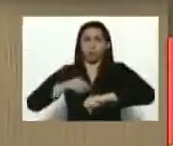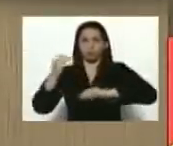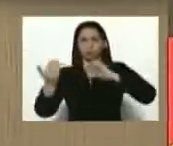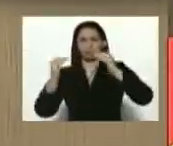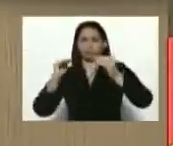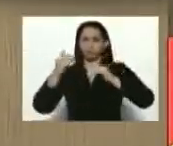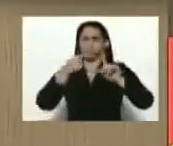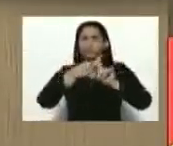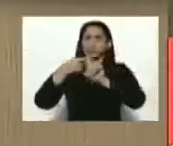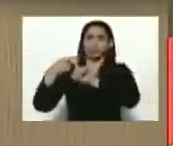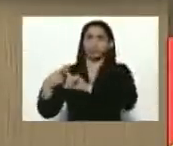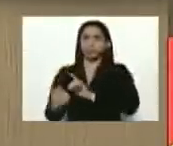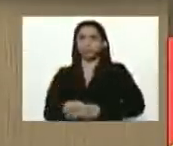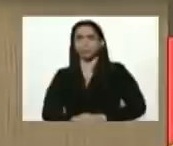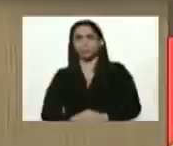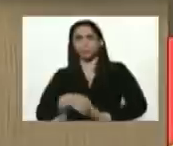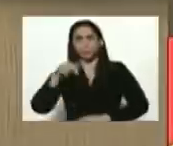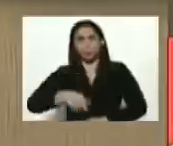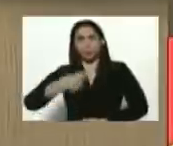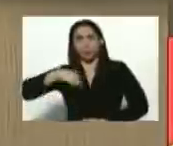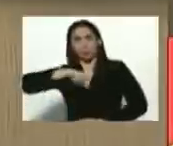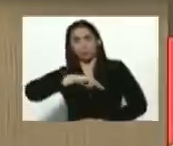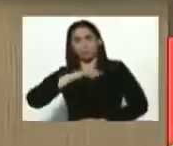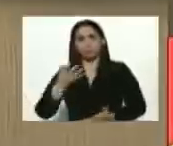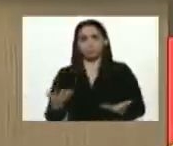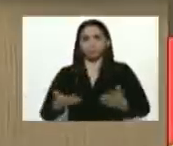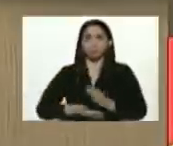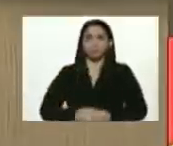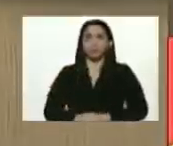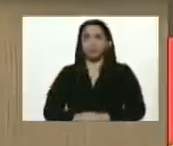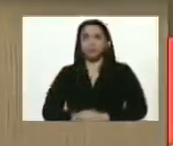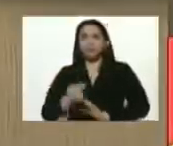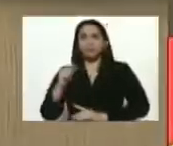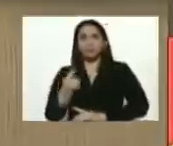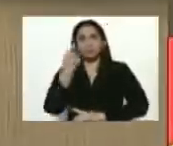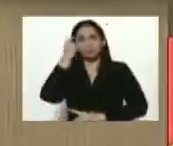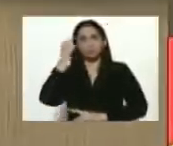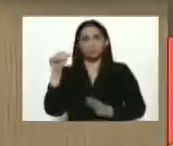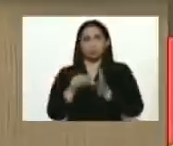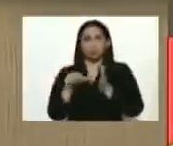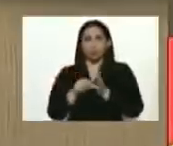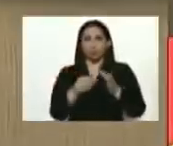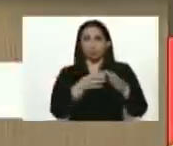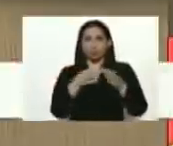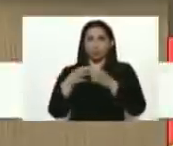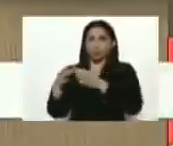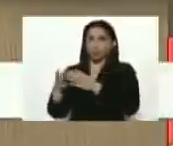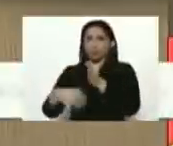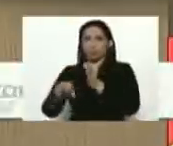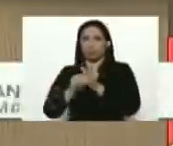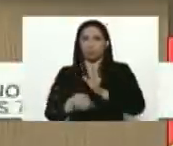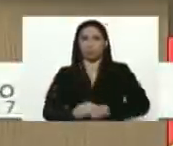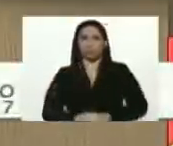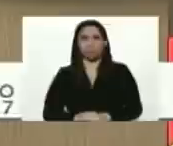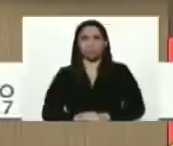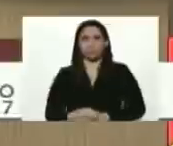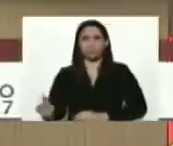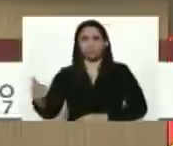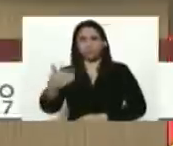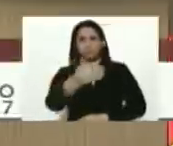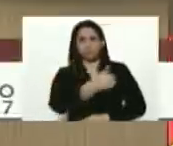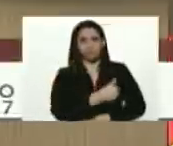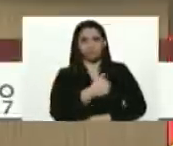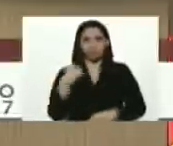muy positivo. Hoy entonces estamos en ese primer día donde estos sectores nuevamente se recogen,